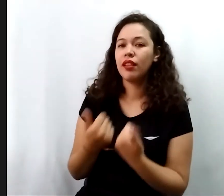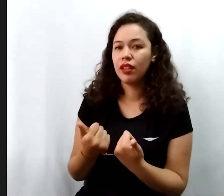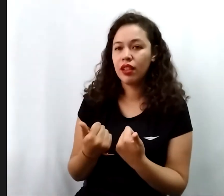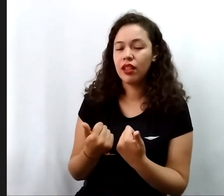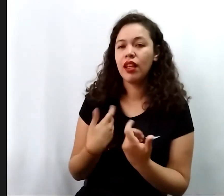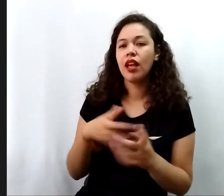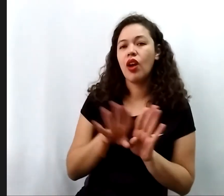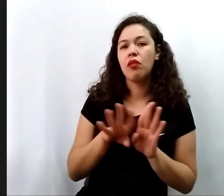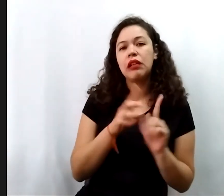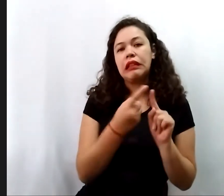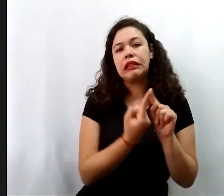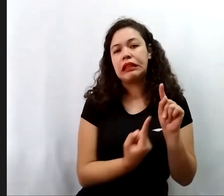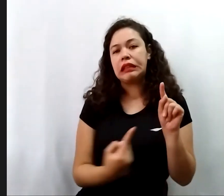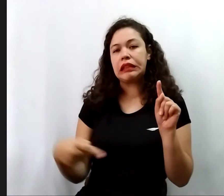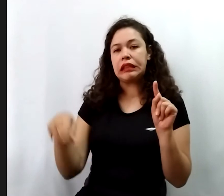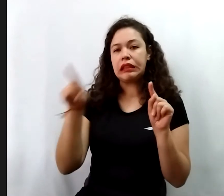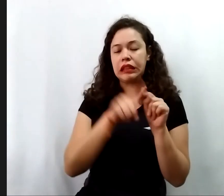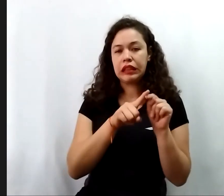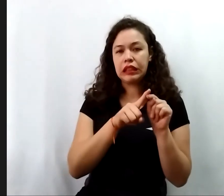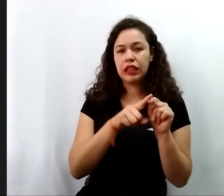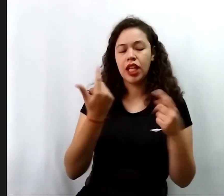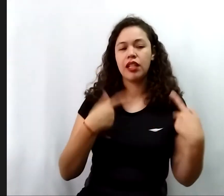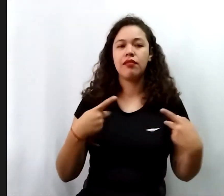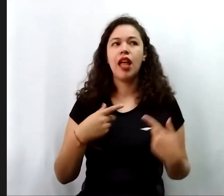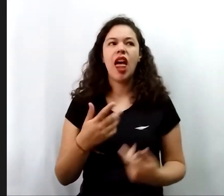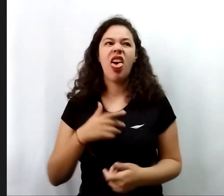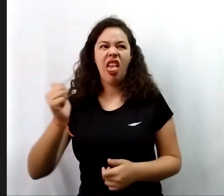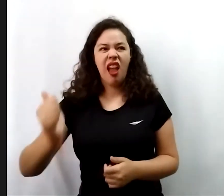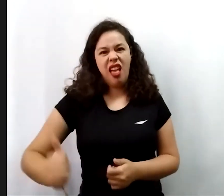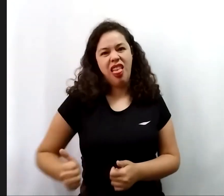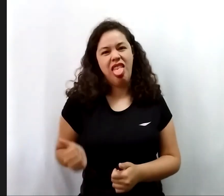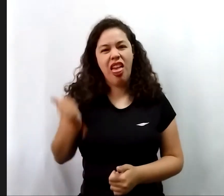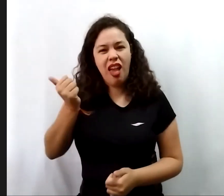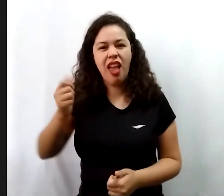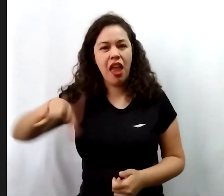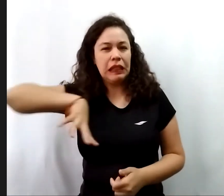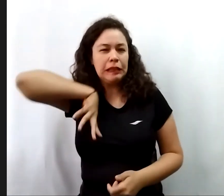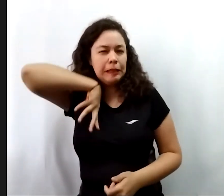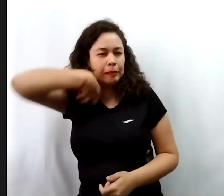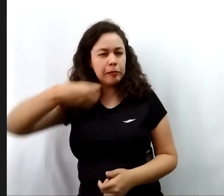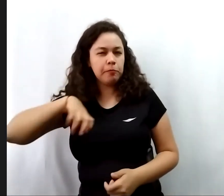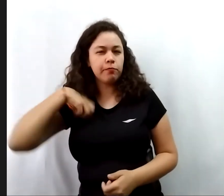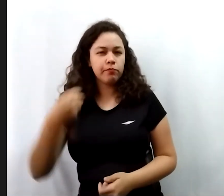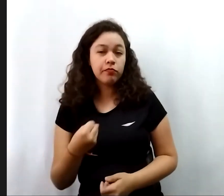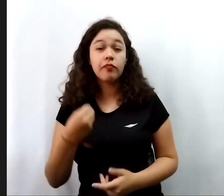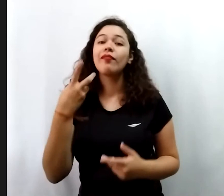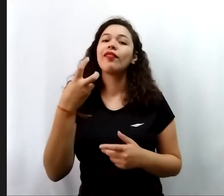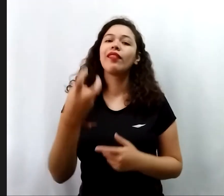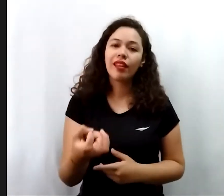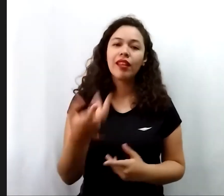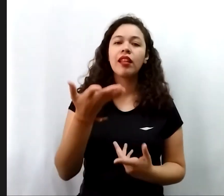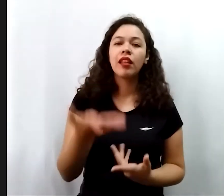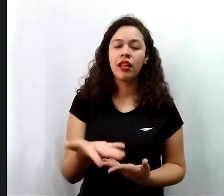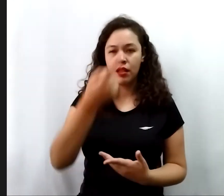círculo vicioso, el otro se aprovecha de esas condiciones y surge eso. Entonces, para eso son